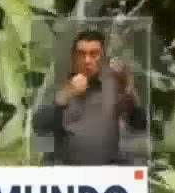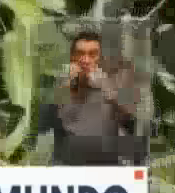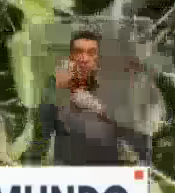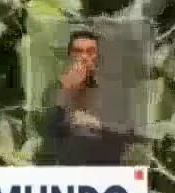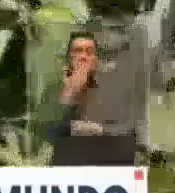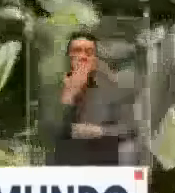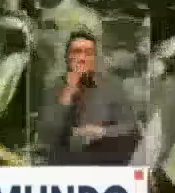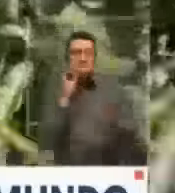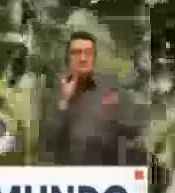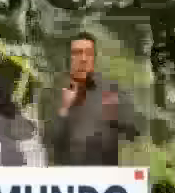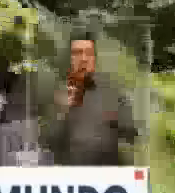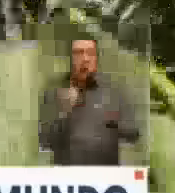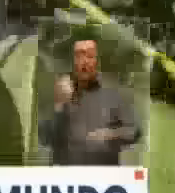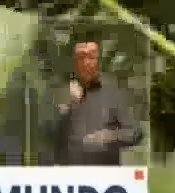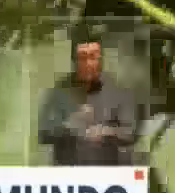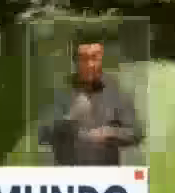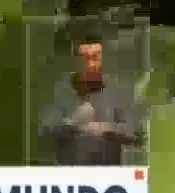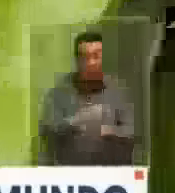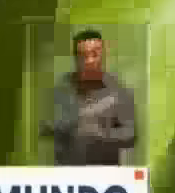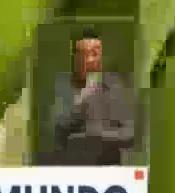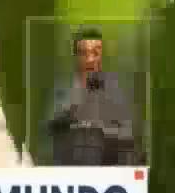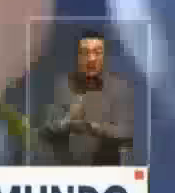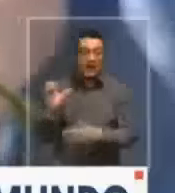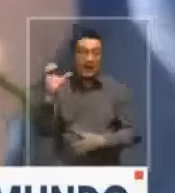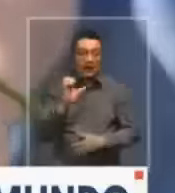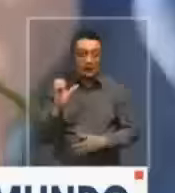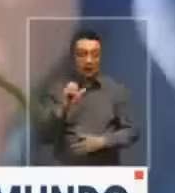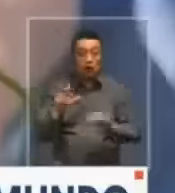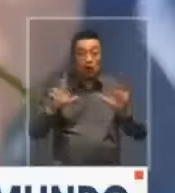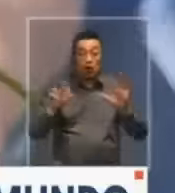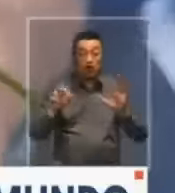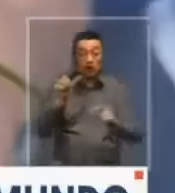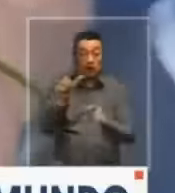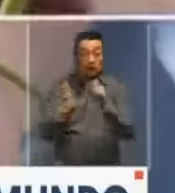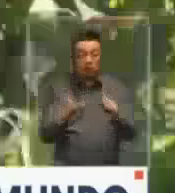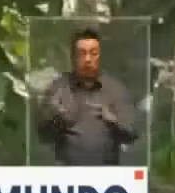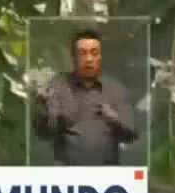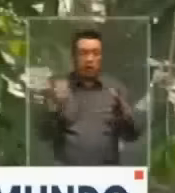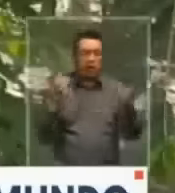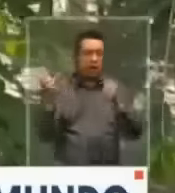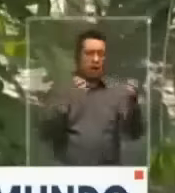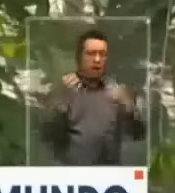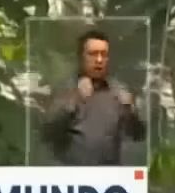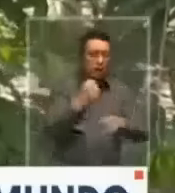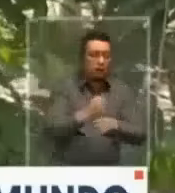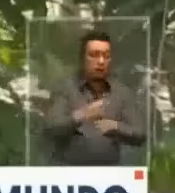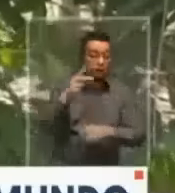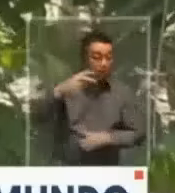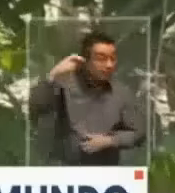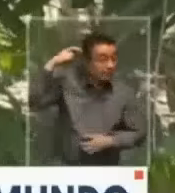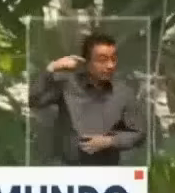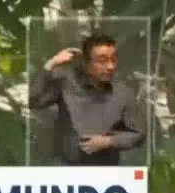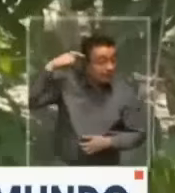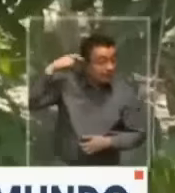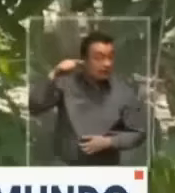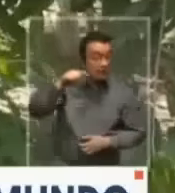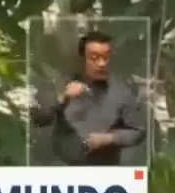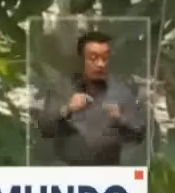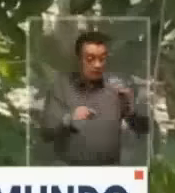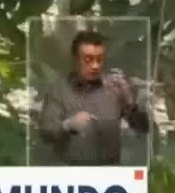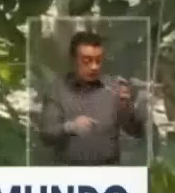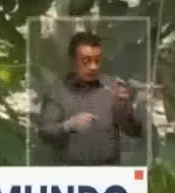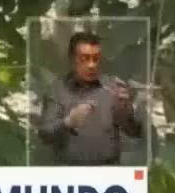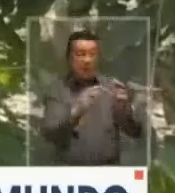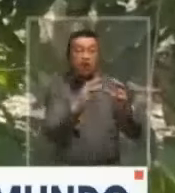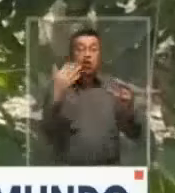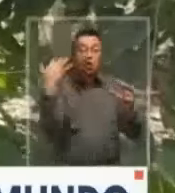nuestro. Un trabajo que dura hasta enero. 80 personas logran la cosecha. Estas cerezas tienen el tamaño, el dulzor